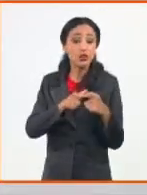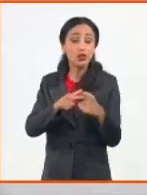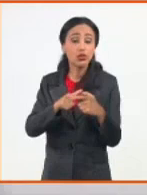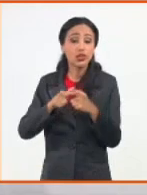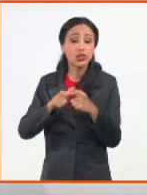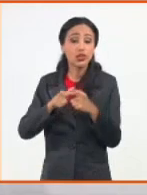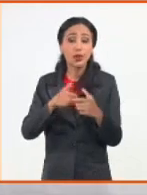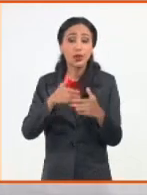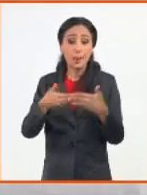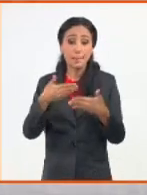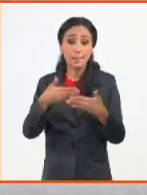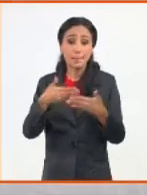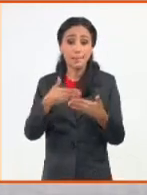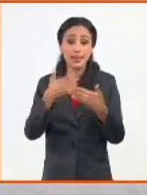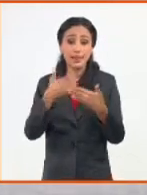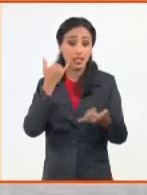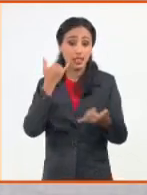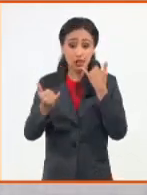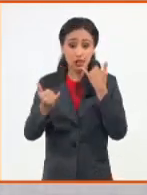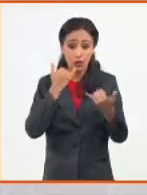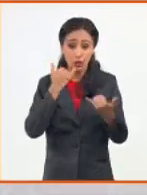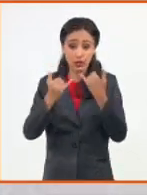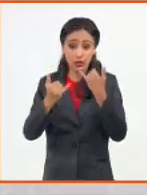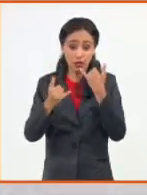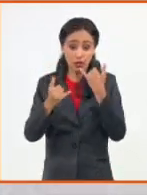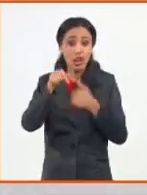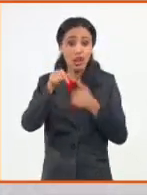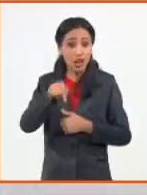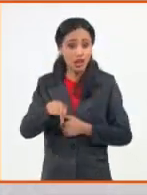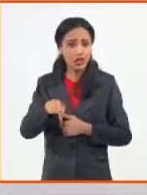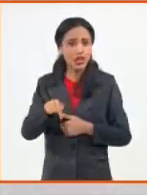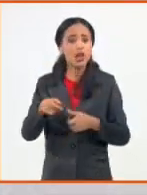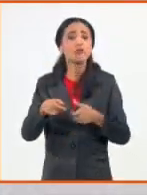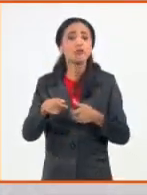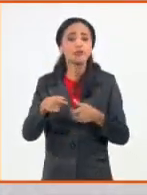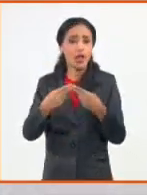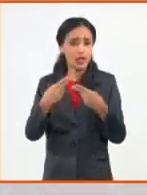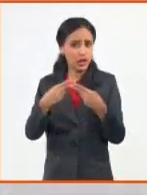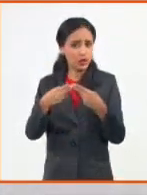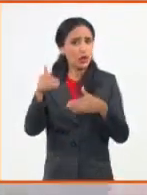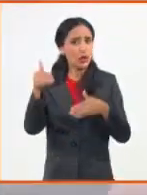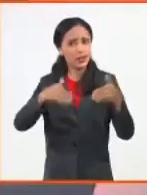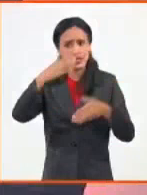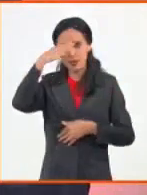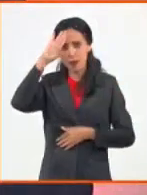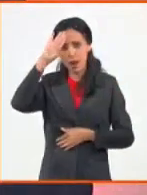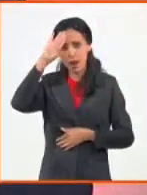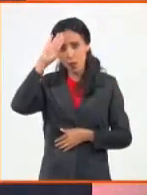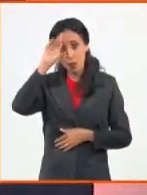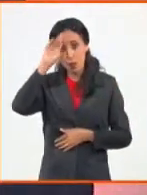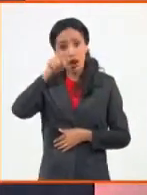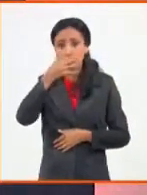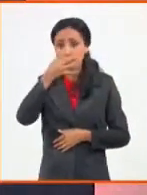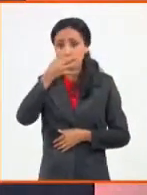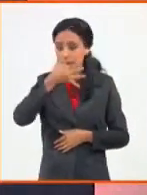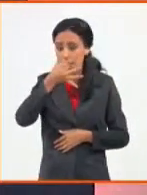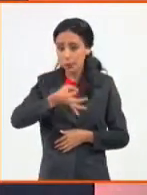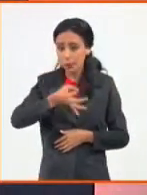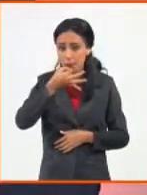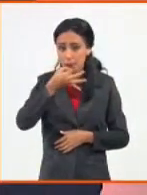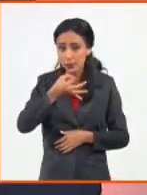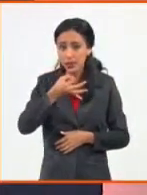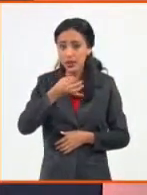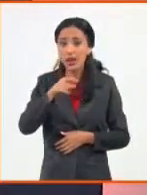uno de los referentes también de los foros en los que participa en países que sirven como material de estudio